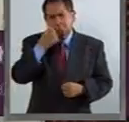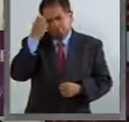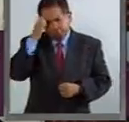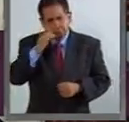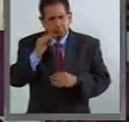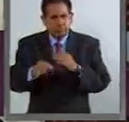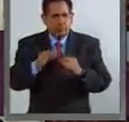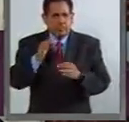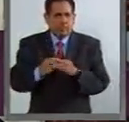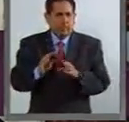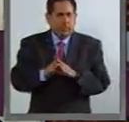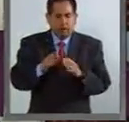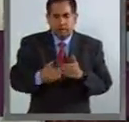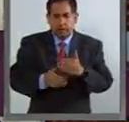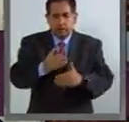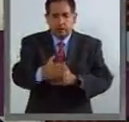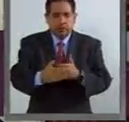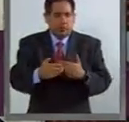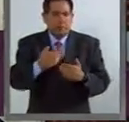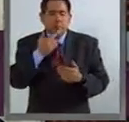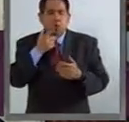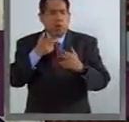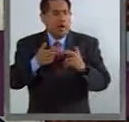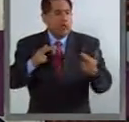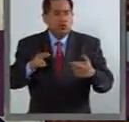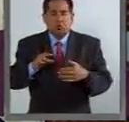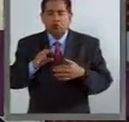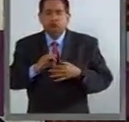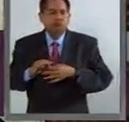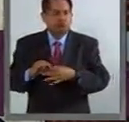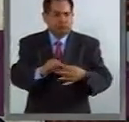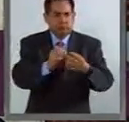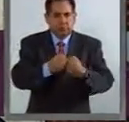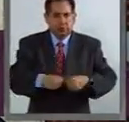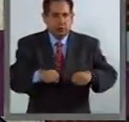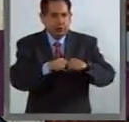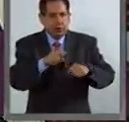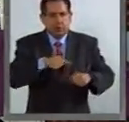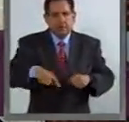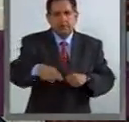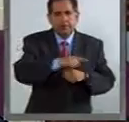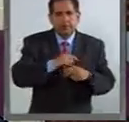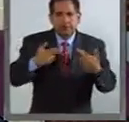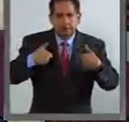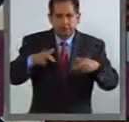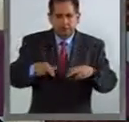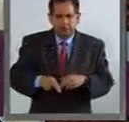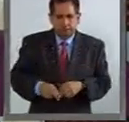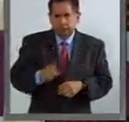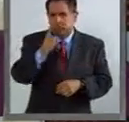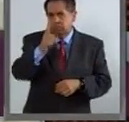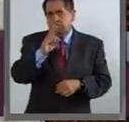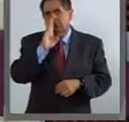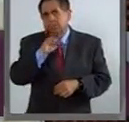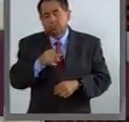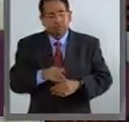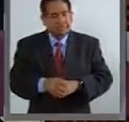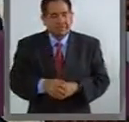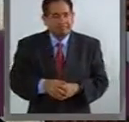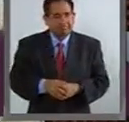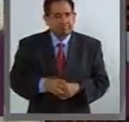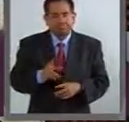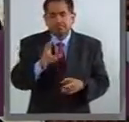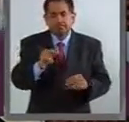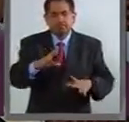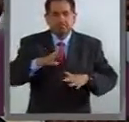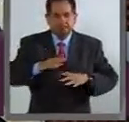logrado transitar a una mejor relación entre la sociedad y los representantes. Solo una mala noticia: no existen